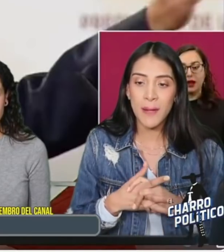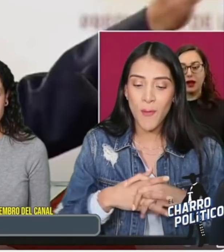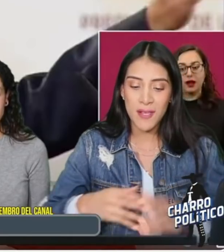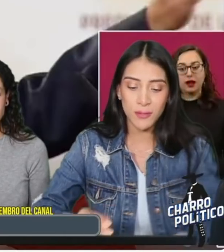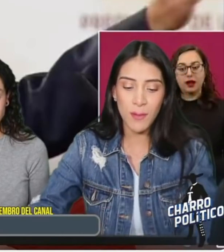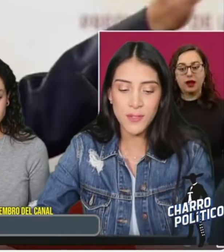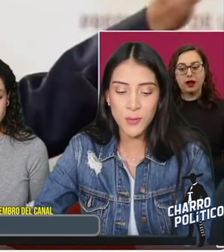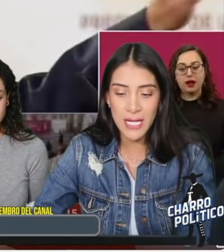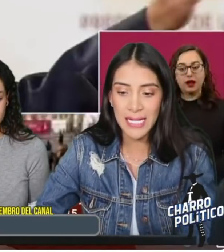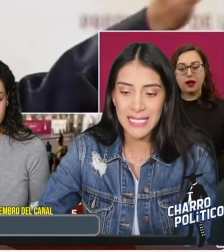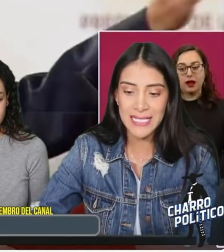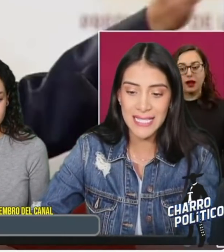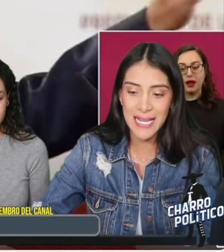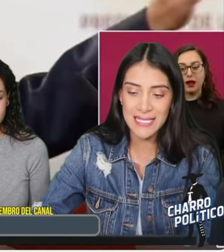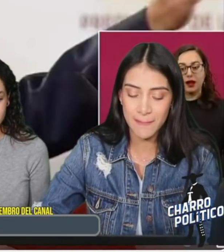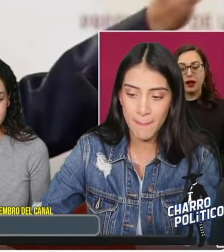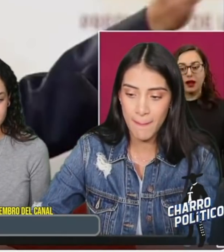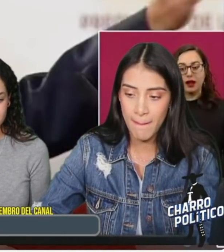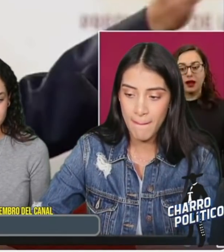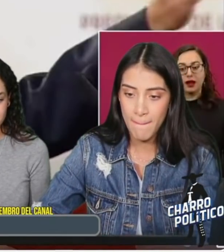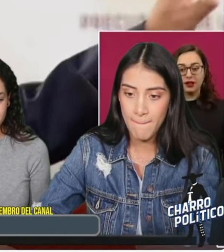tiene molesto. Vamos a escuchar y dice así.